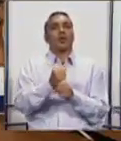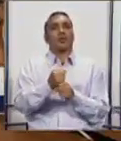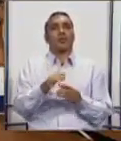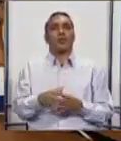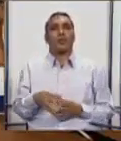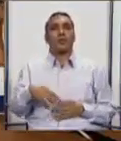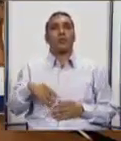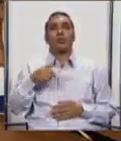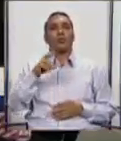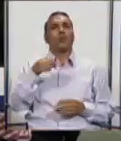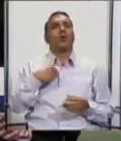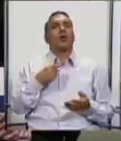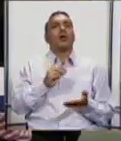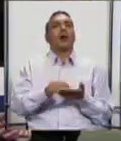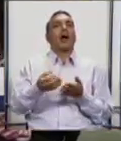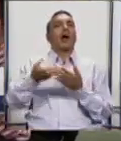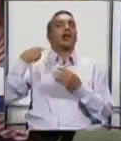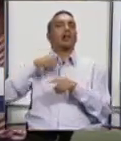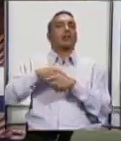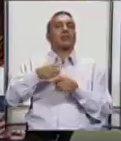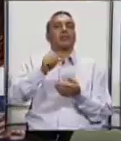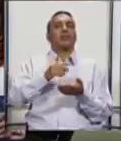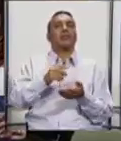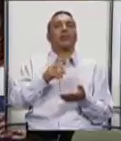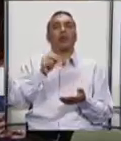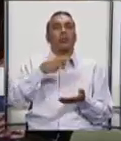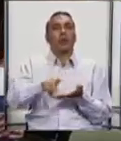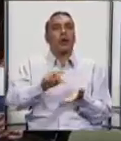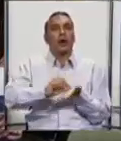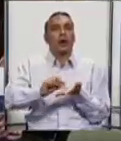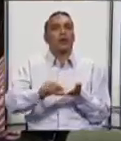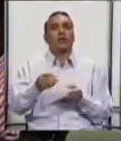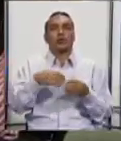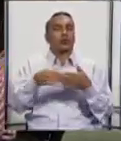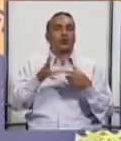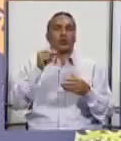importará el pasado crediticio del solicitante. Santiago Landeta, TC Televisión.